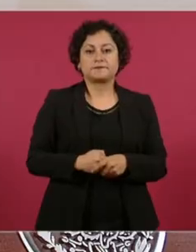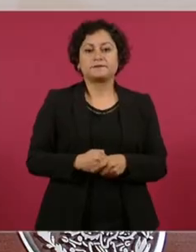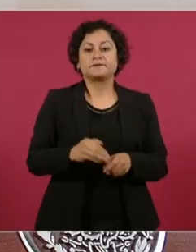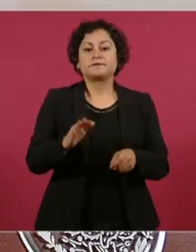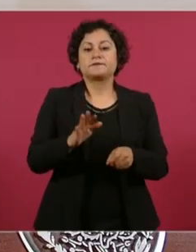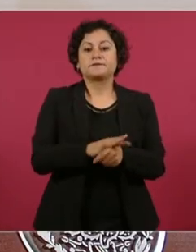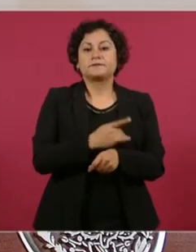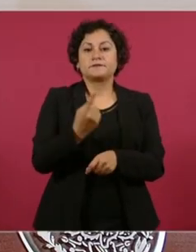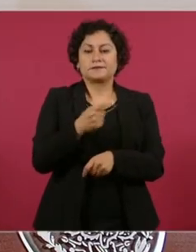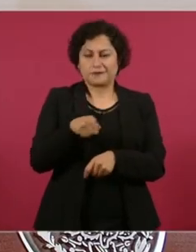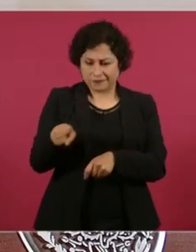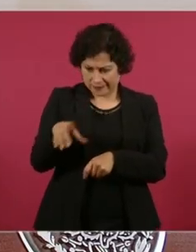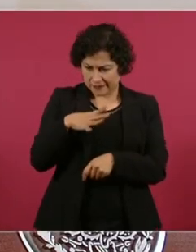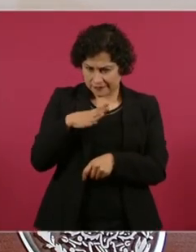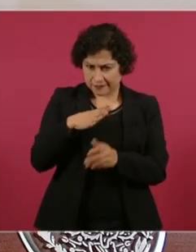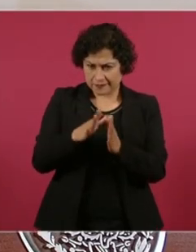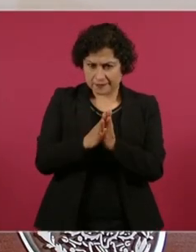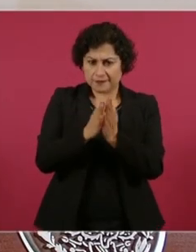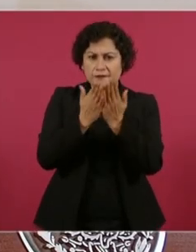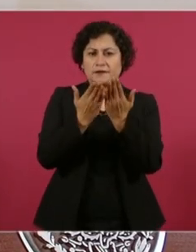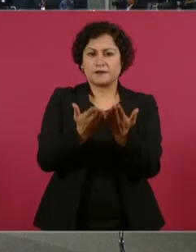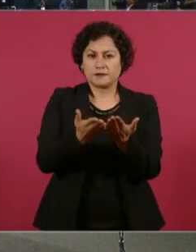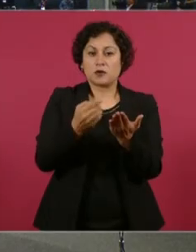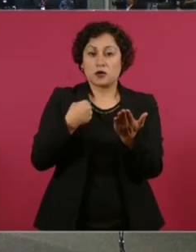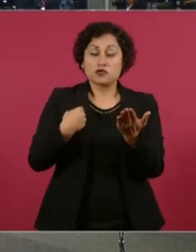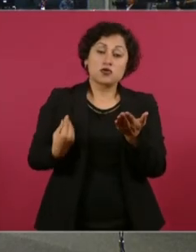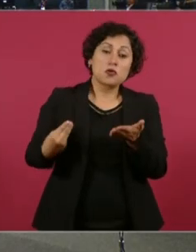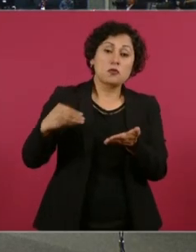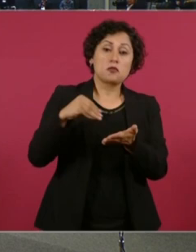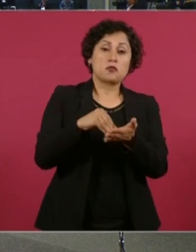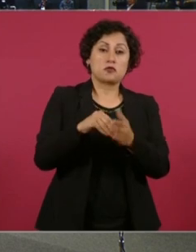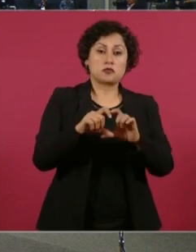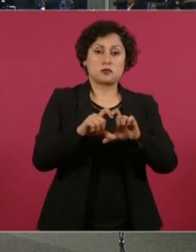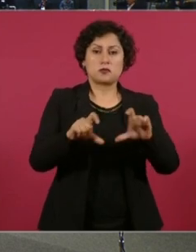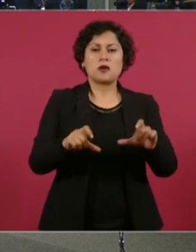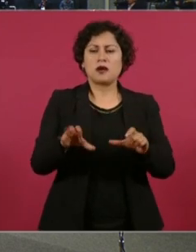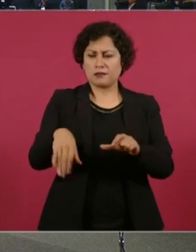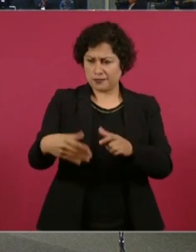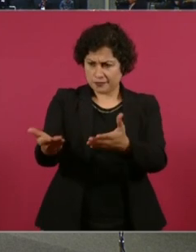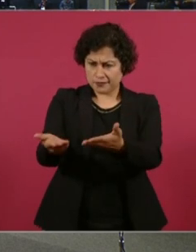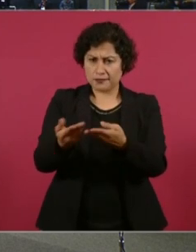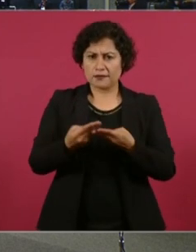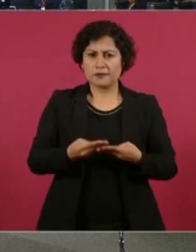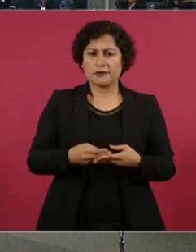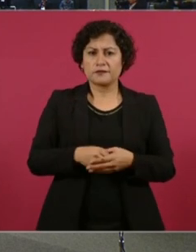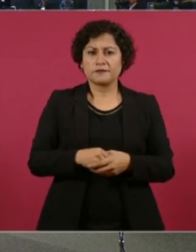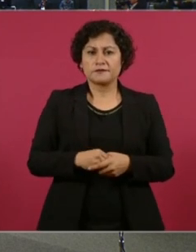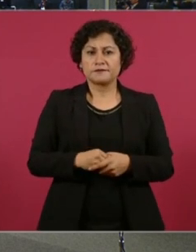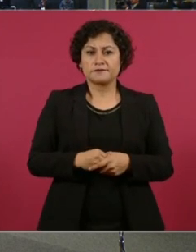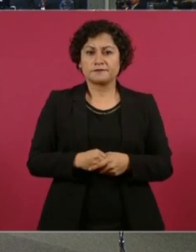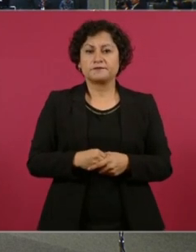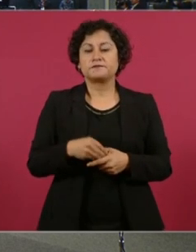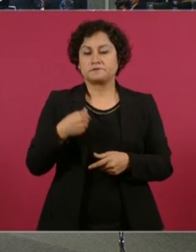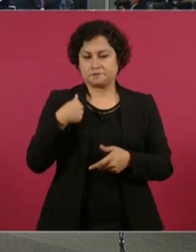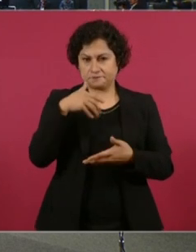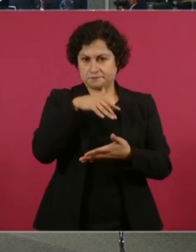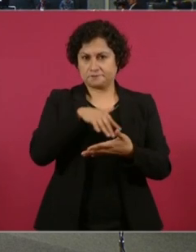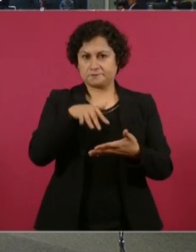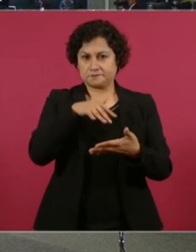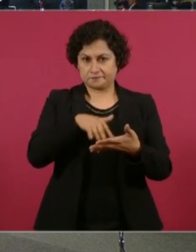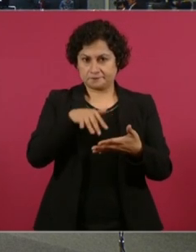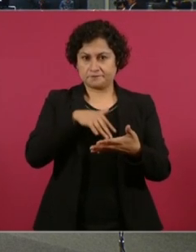no tienes ahí el libro, hay una parte en donde, a ver, pásamelo, se los leo nada más. No se